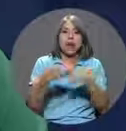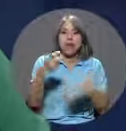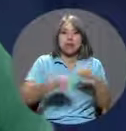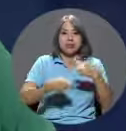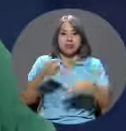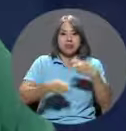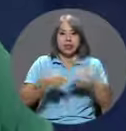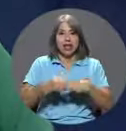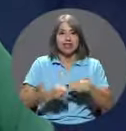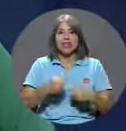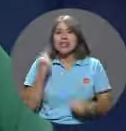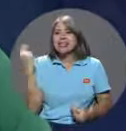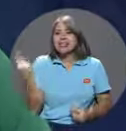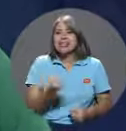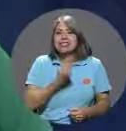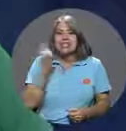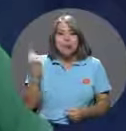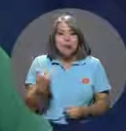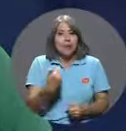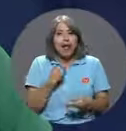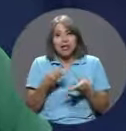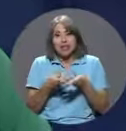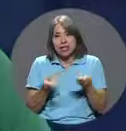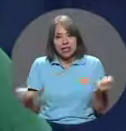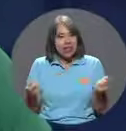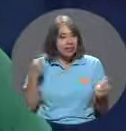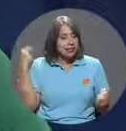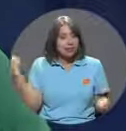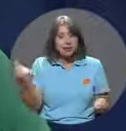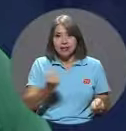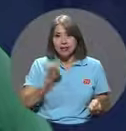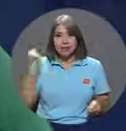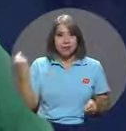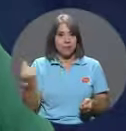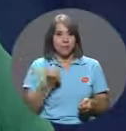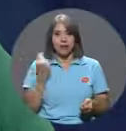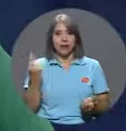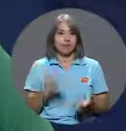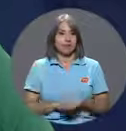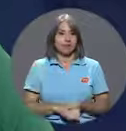mayores. Siempre hay una salida. Siempre la habrá.